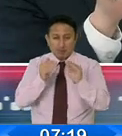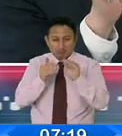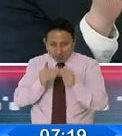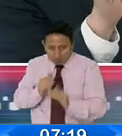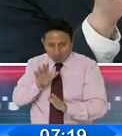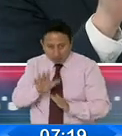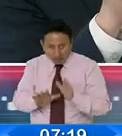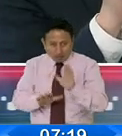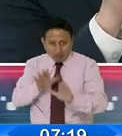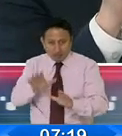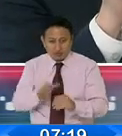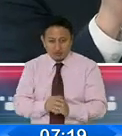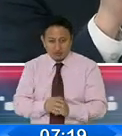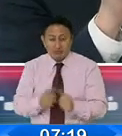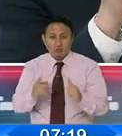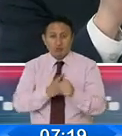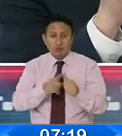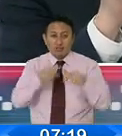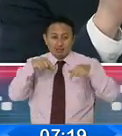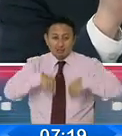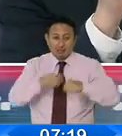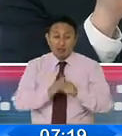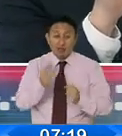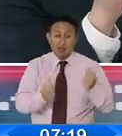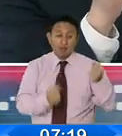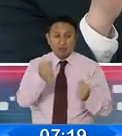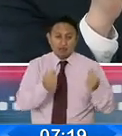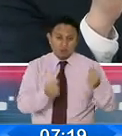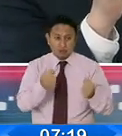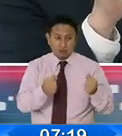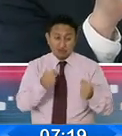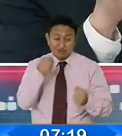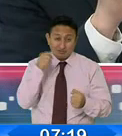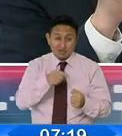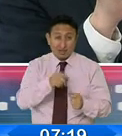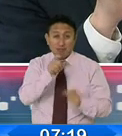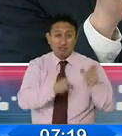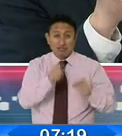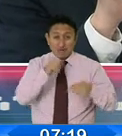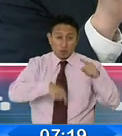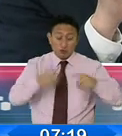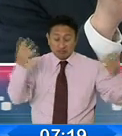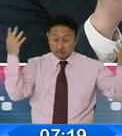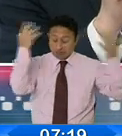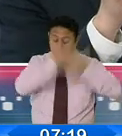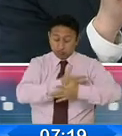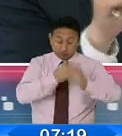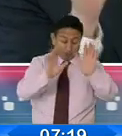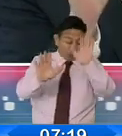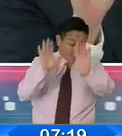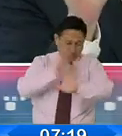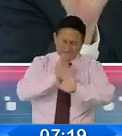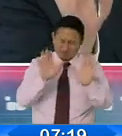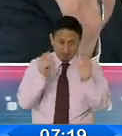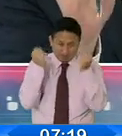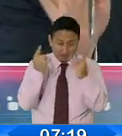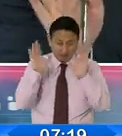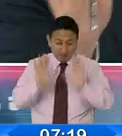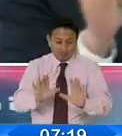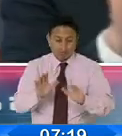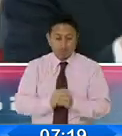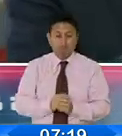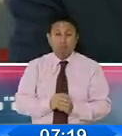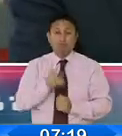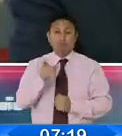porque en el punto de la circulación vehicular, ahí la ciudadanía se ha conflictuado. Mantenemos el